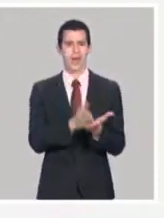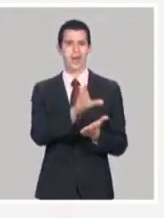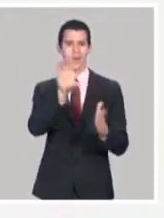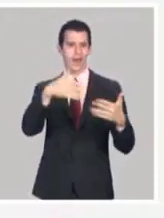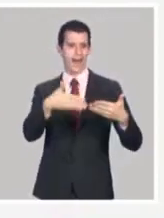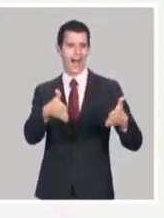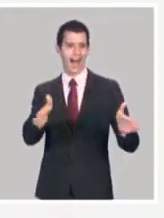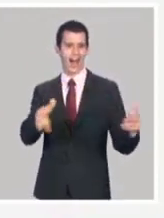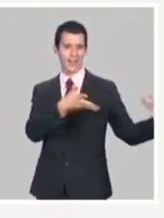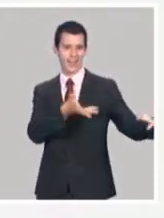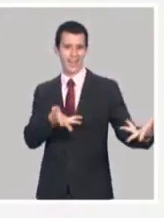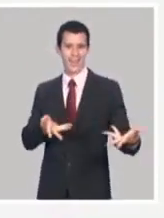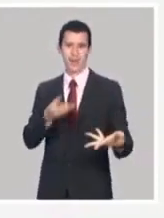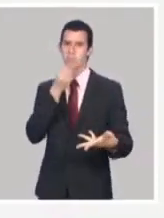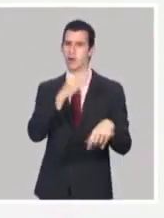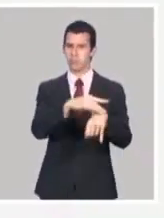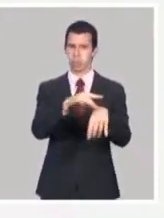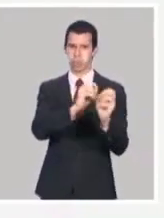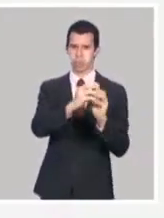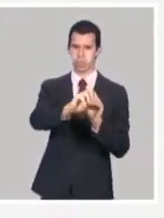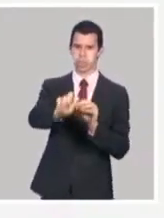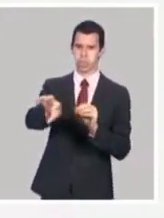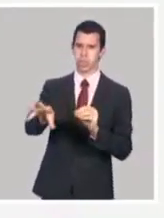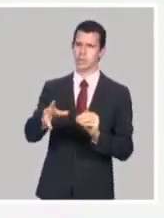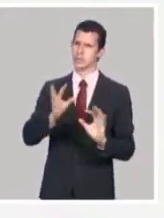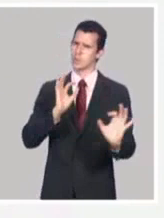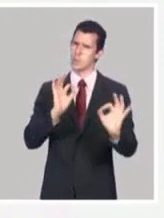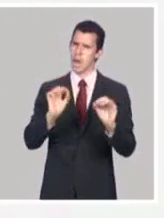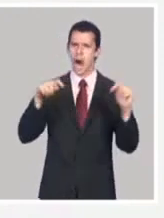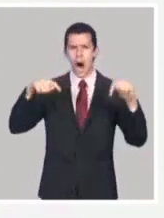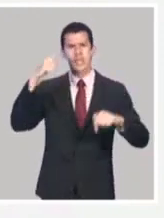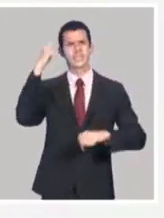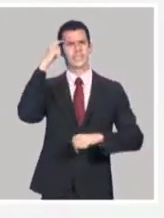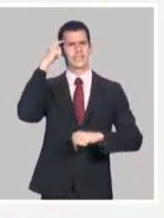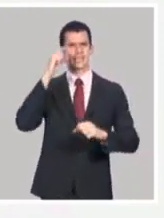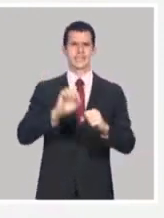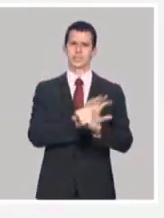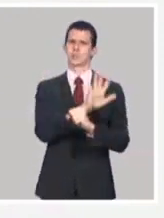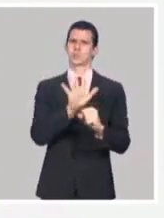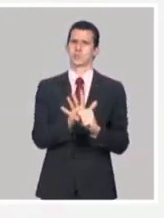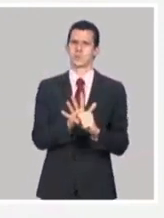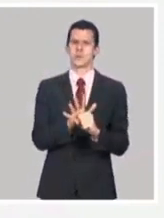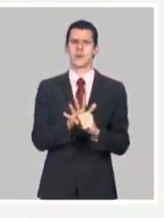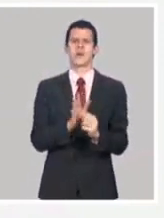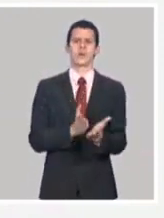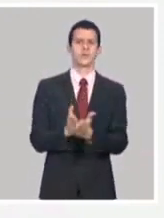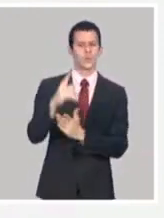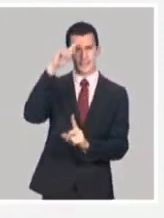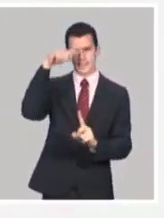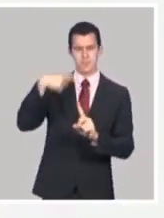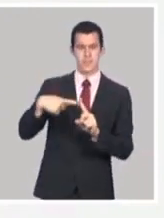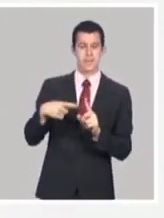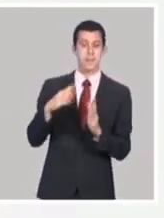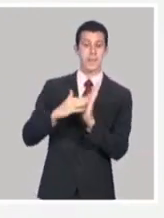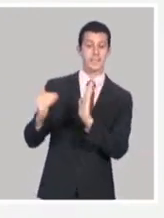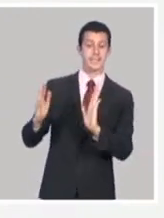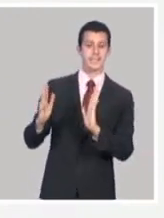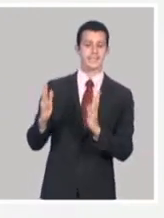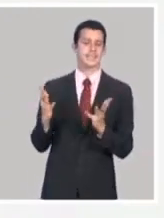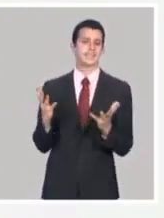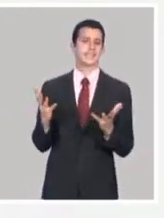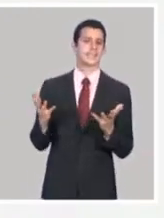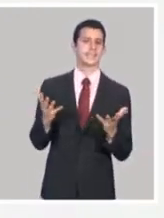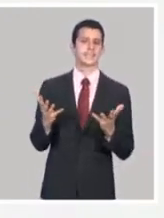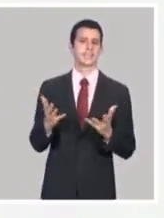la situación epidemiológica en qué momento nos encontramos en ese mes de septiembre bueno iniciarían reanudarían las